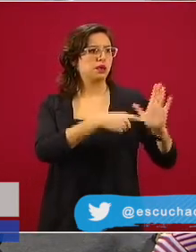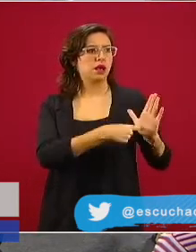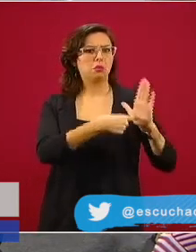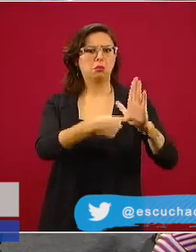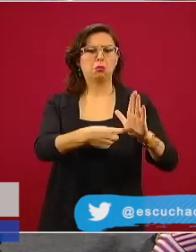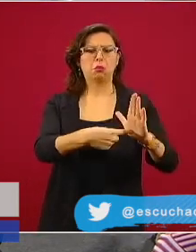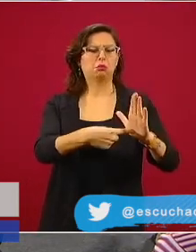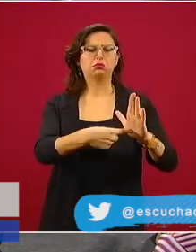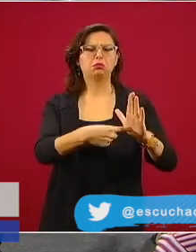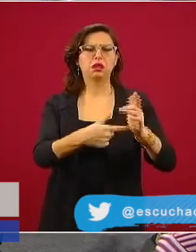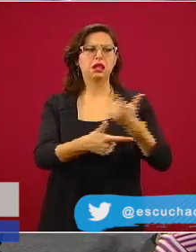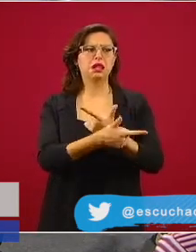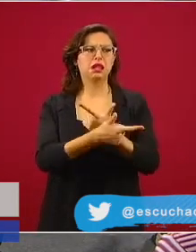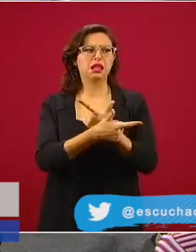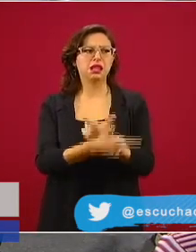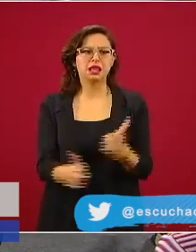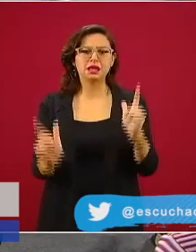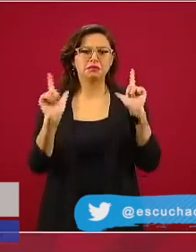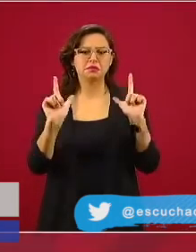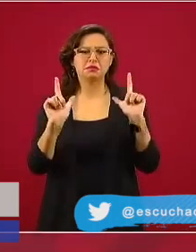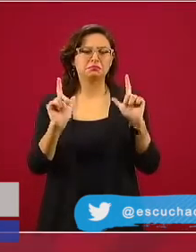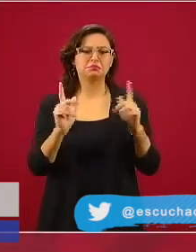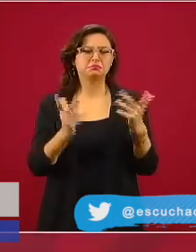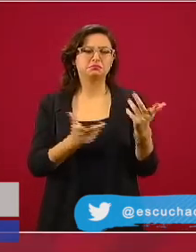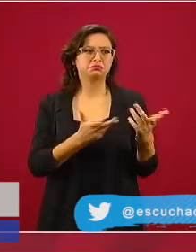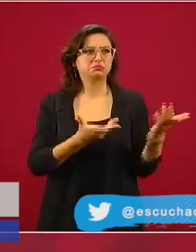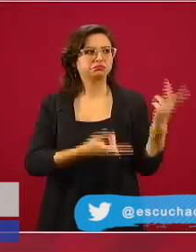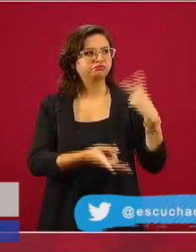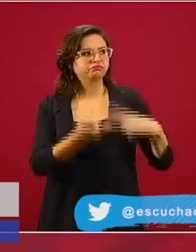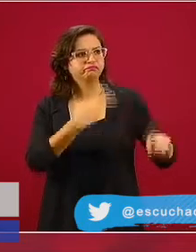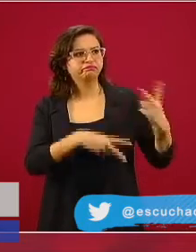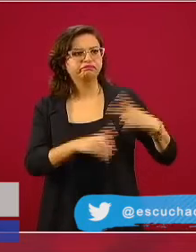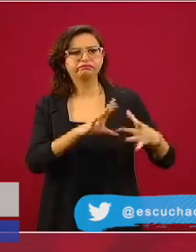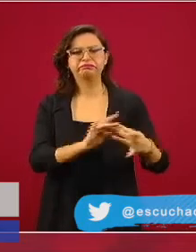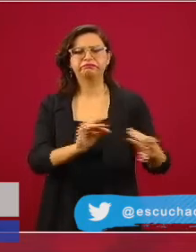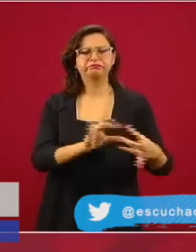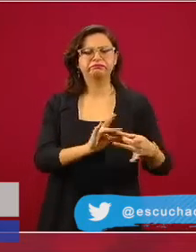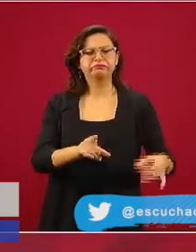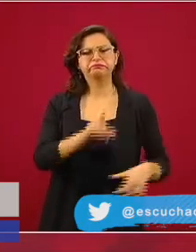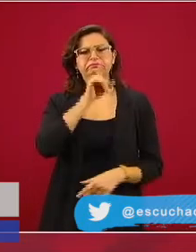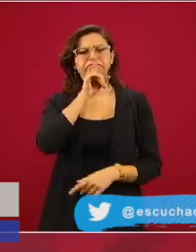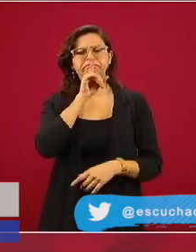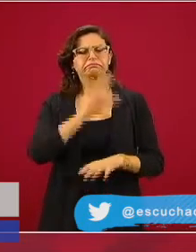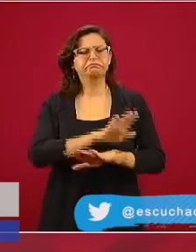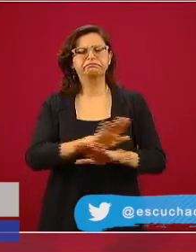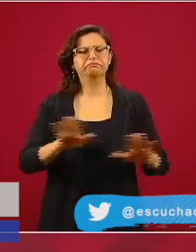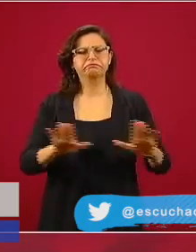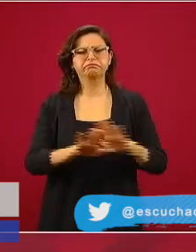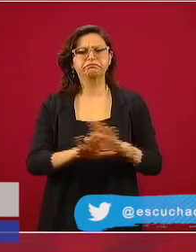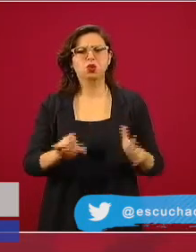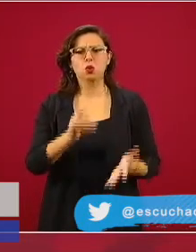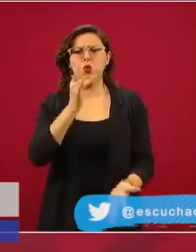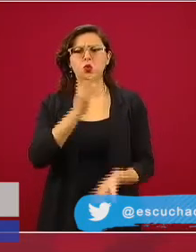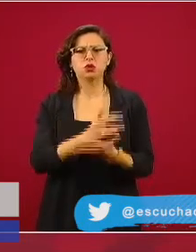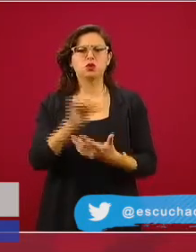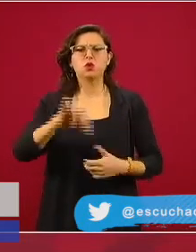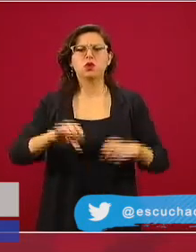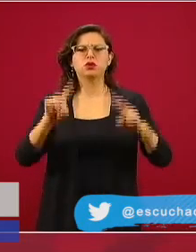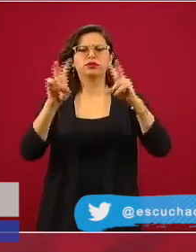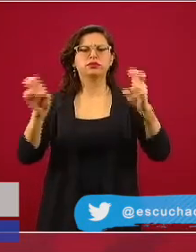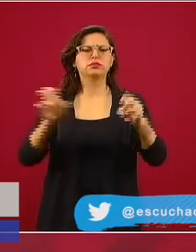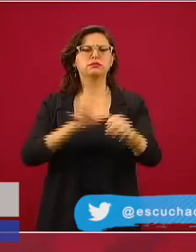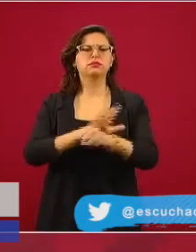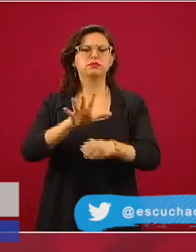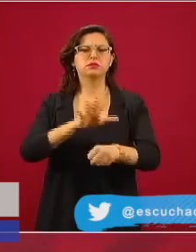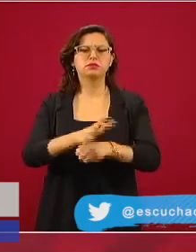cómo se están distribuyendo anticipa que el día de mañana se dará el informe sobre el inicio de la nueva etapa para enfrentar a la pandemia aprovecha para agradecer